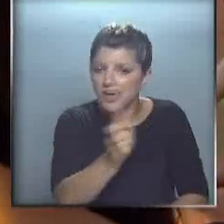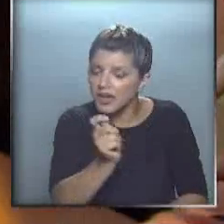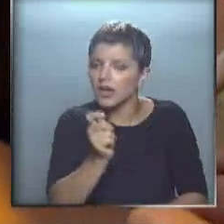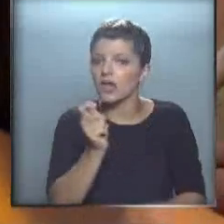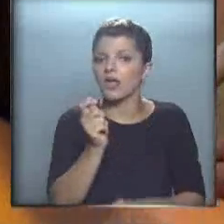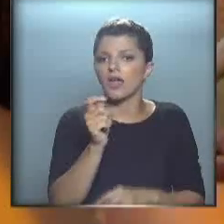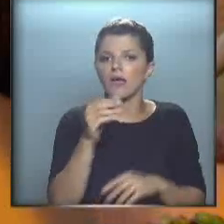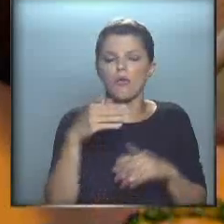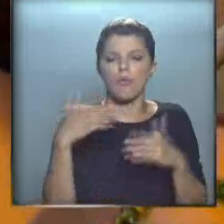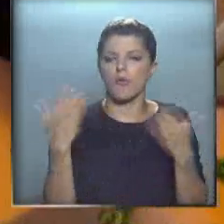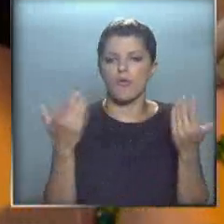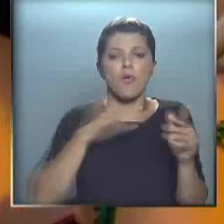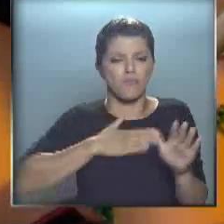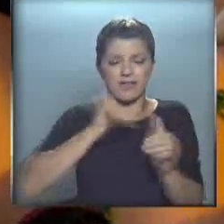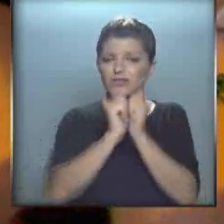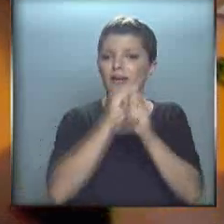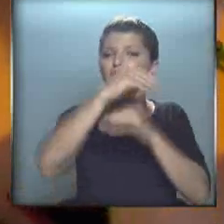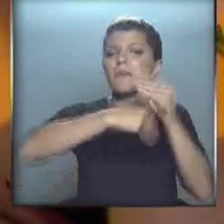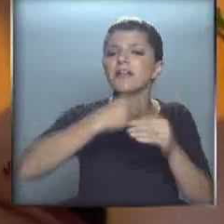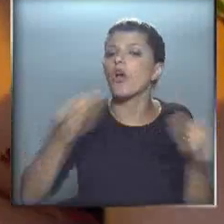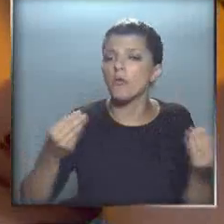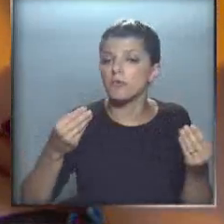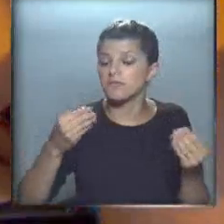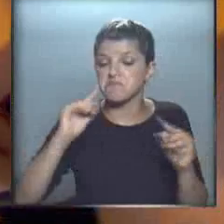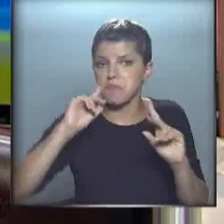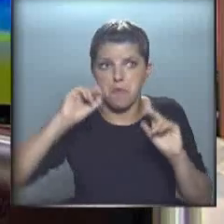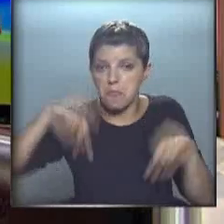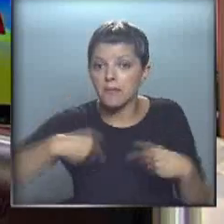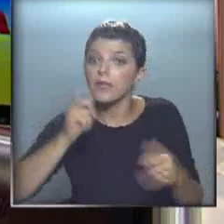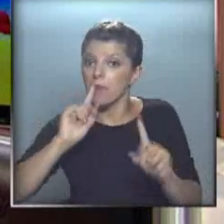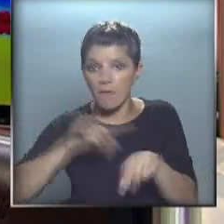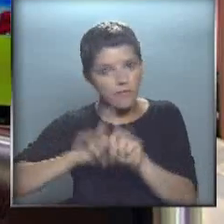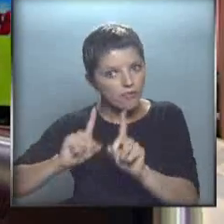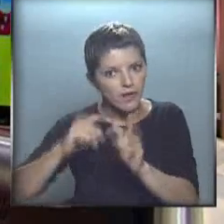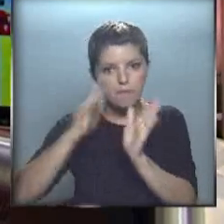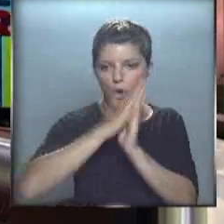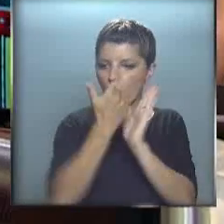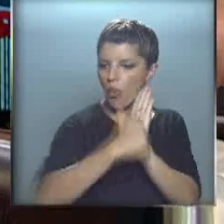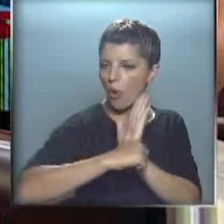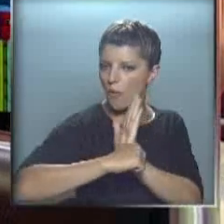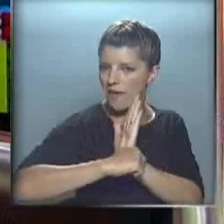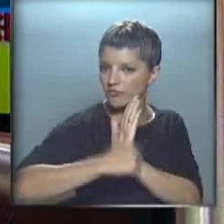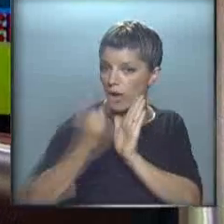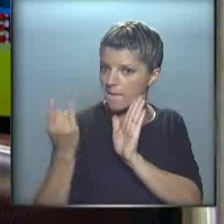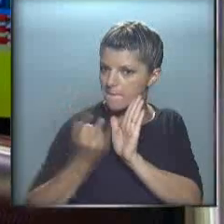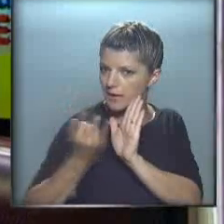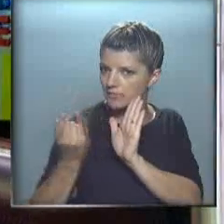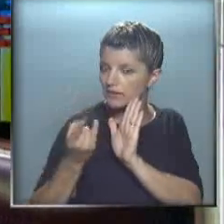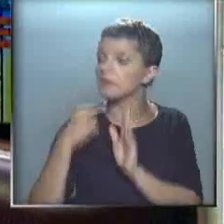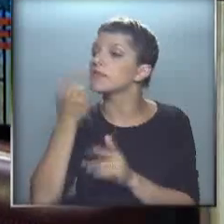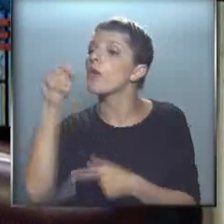era nuestra historia familiar, y nos falsearon el documento, hicieron un documento falso y dijeron, bueno, ahora